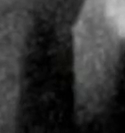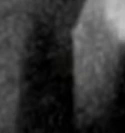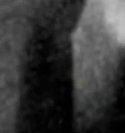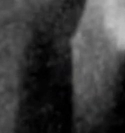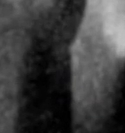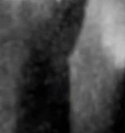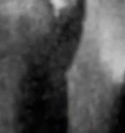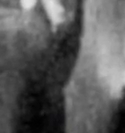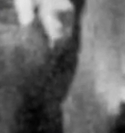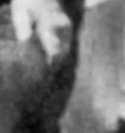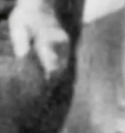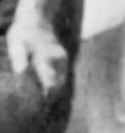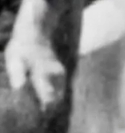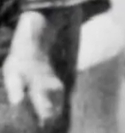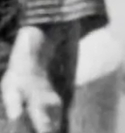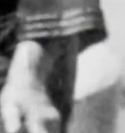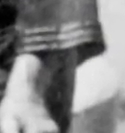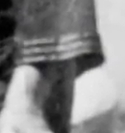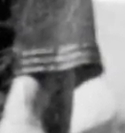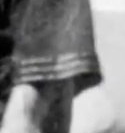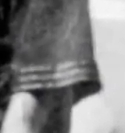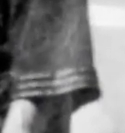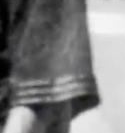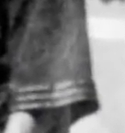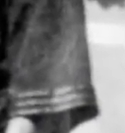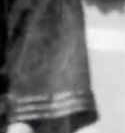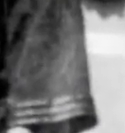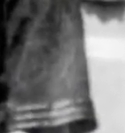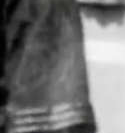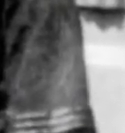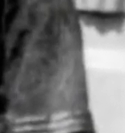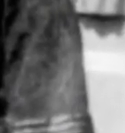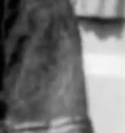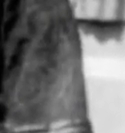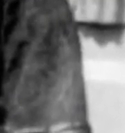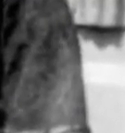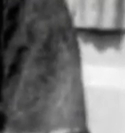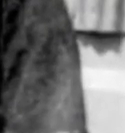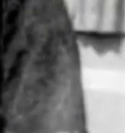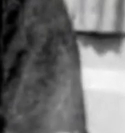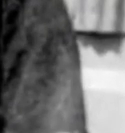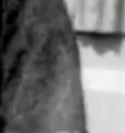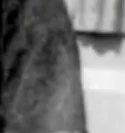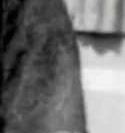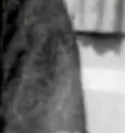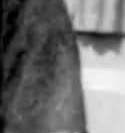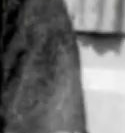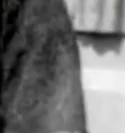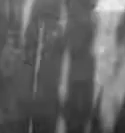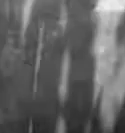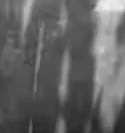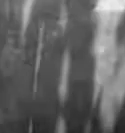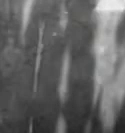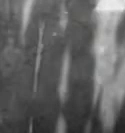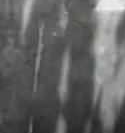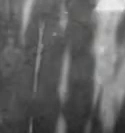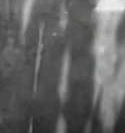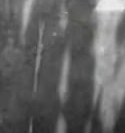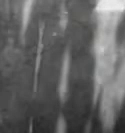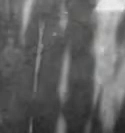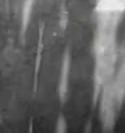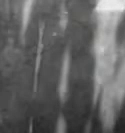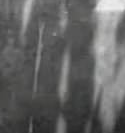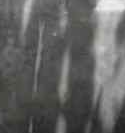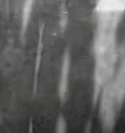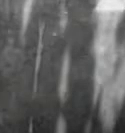masajes, con cariño, salí adelante. Le debo mucho a esa abuela mía. Se llamaba